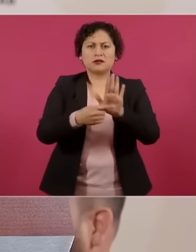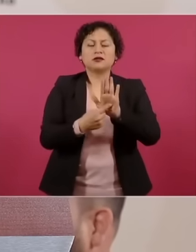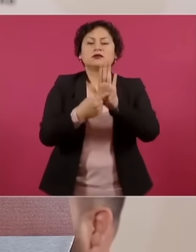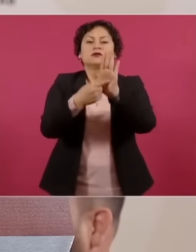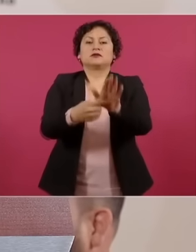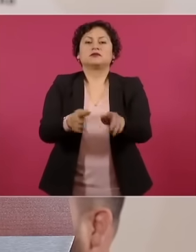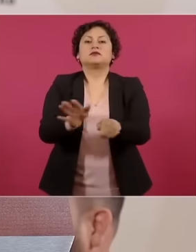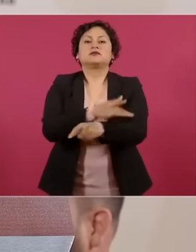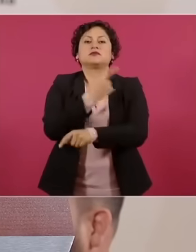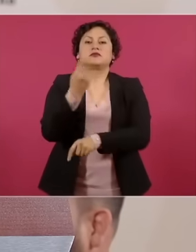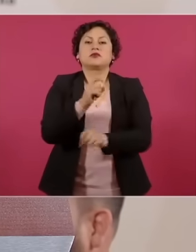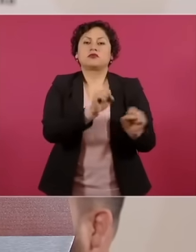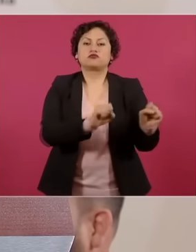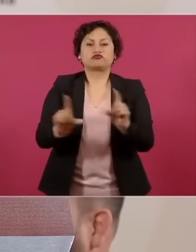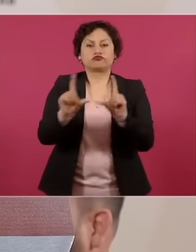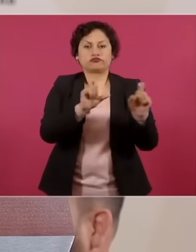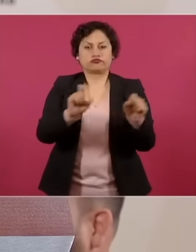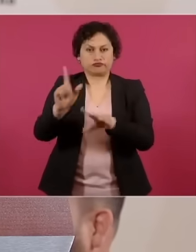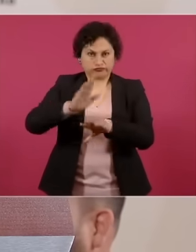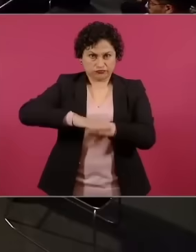las demás láminas.